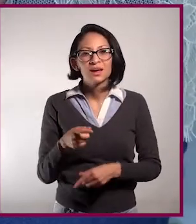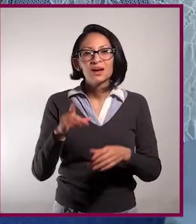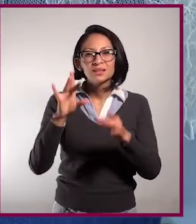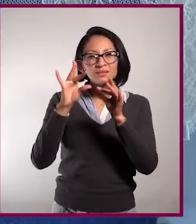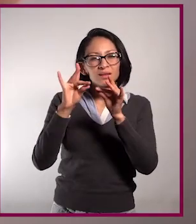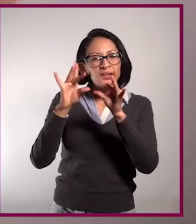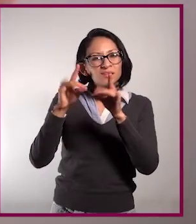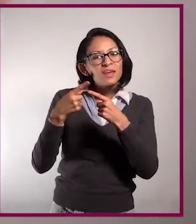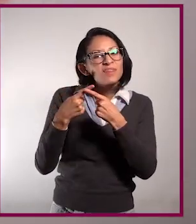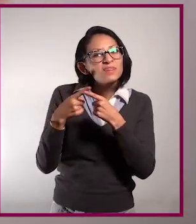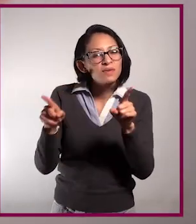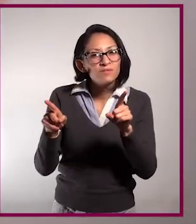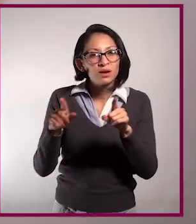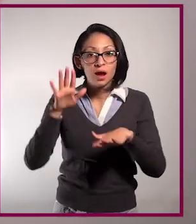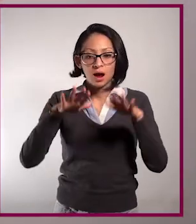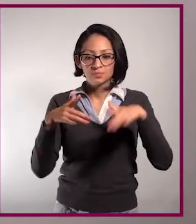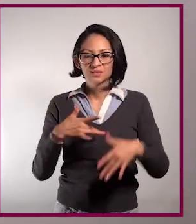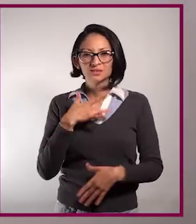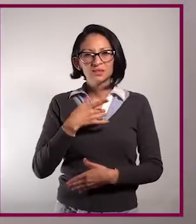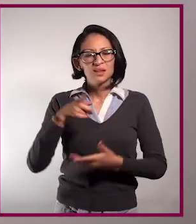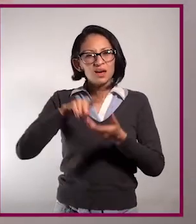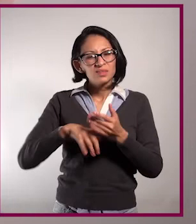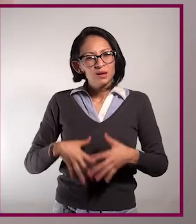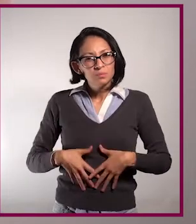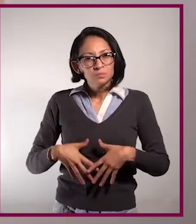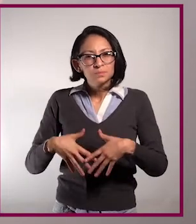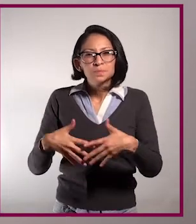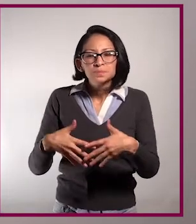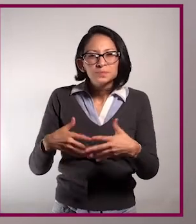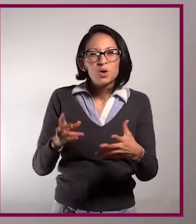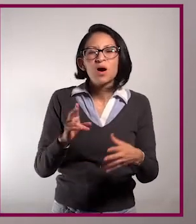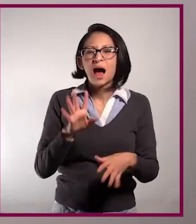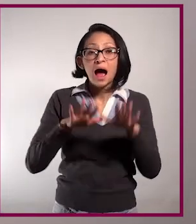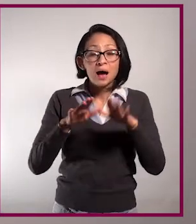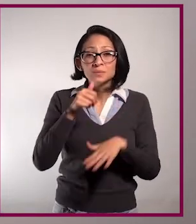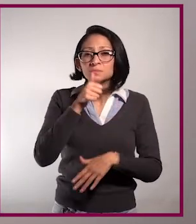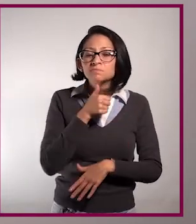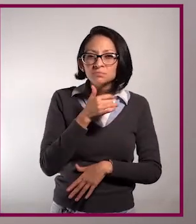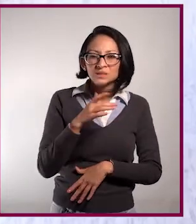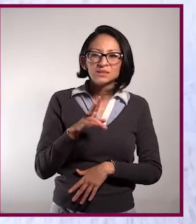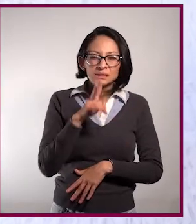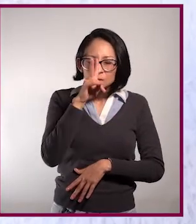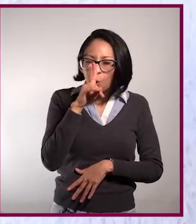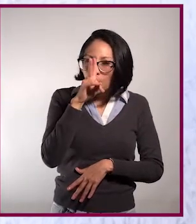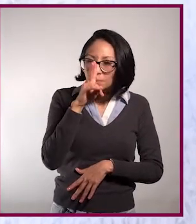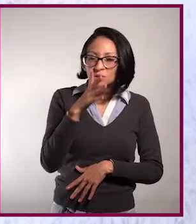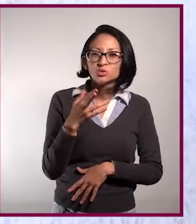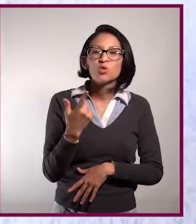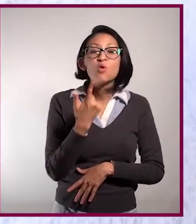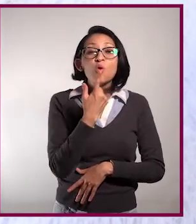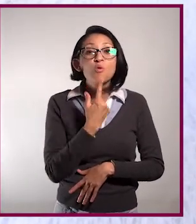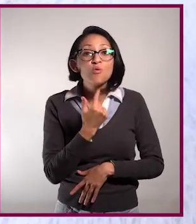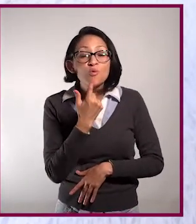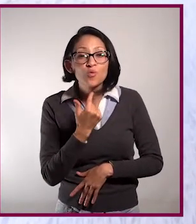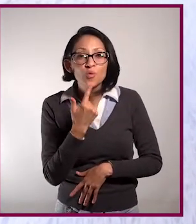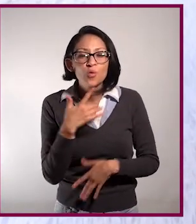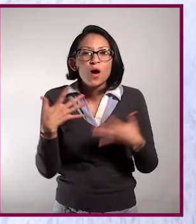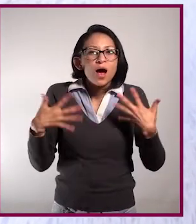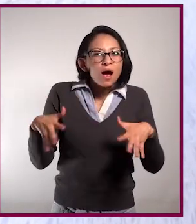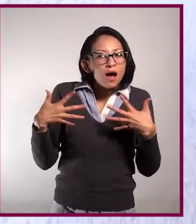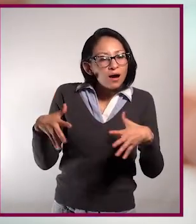del normal, inflamación, comezón, enrojecimiento, ardor o dolor en el área